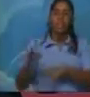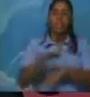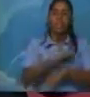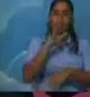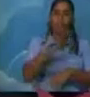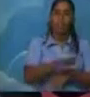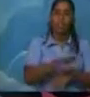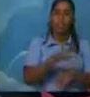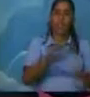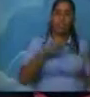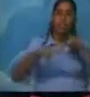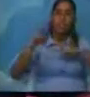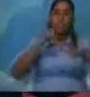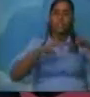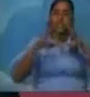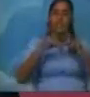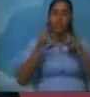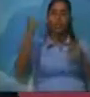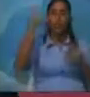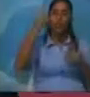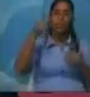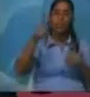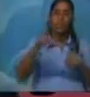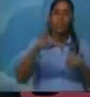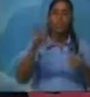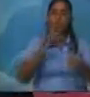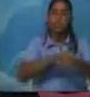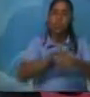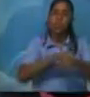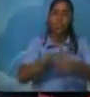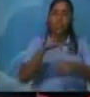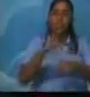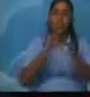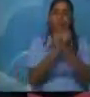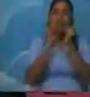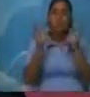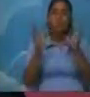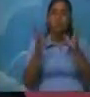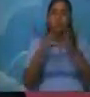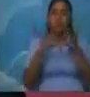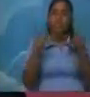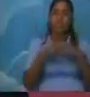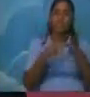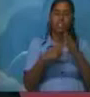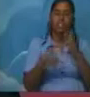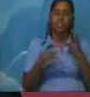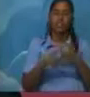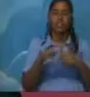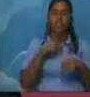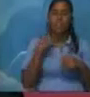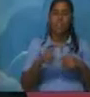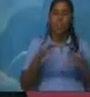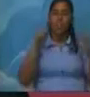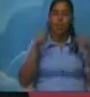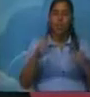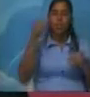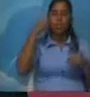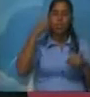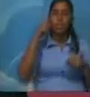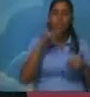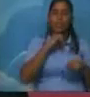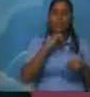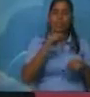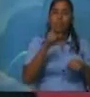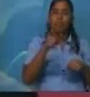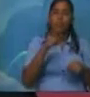estar visitando todos los días al médico al brujo tantas cosas que hay hoy en día que es